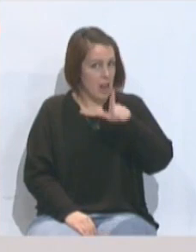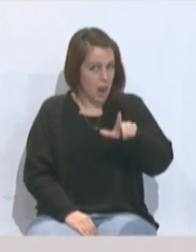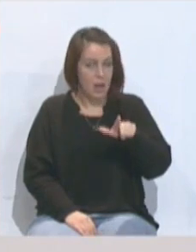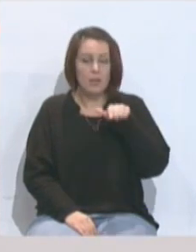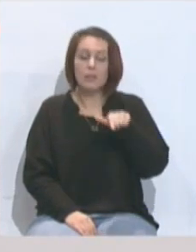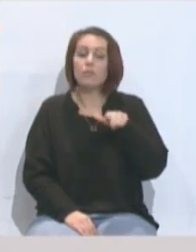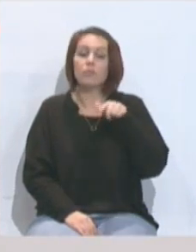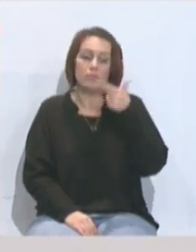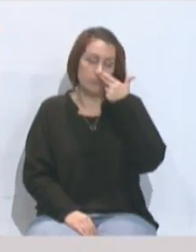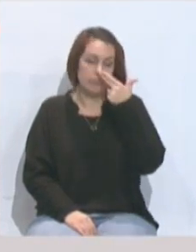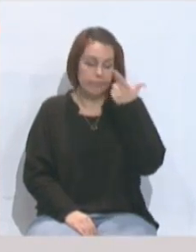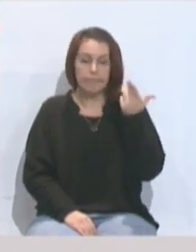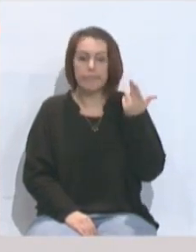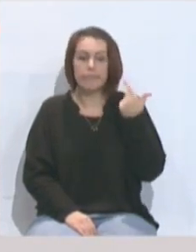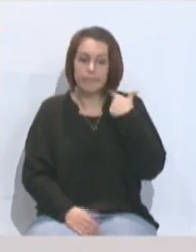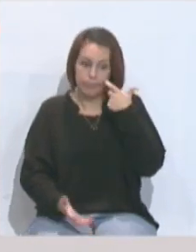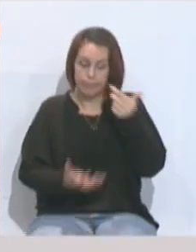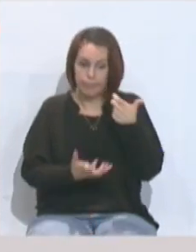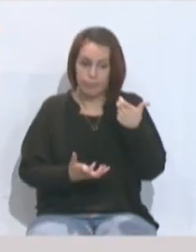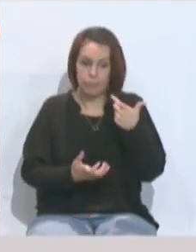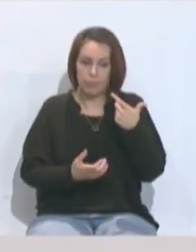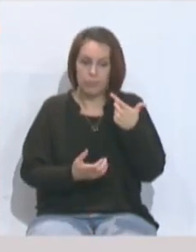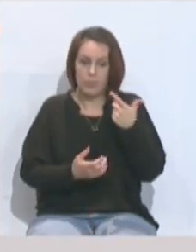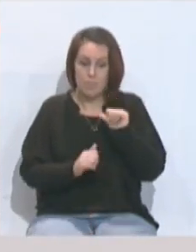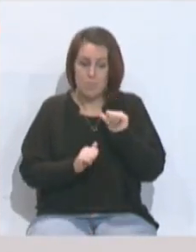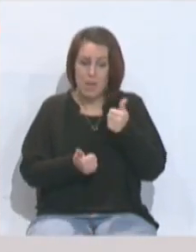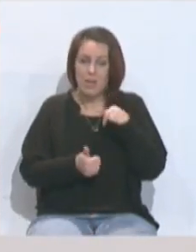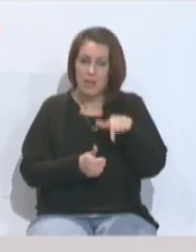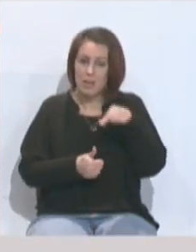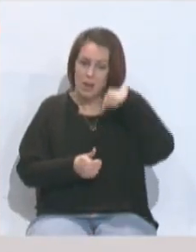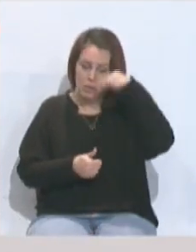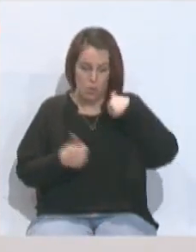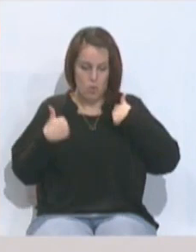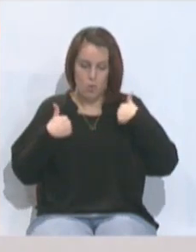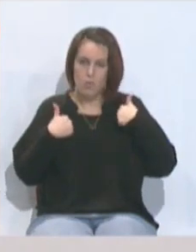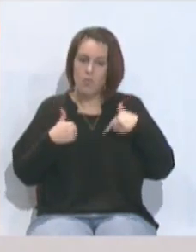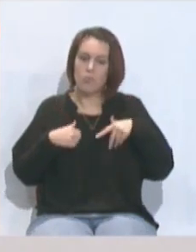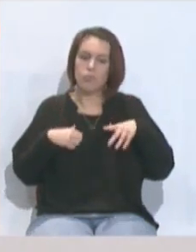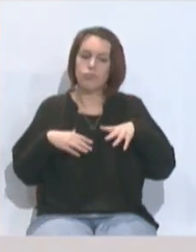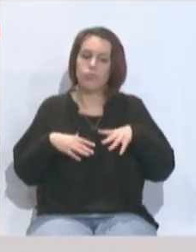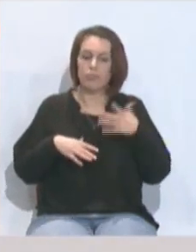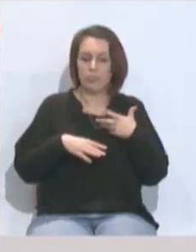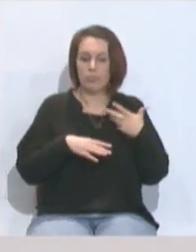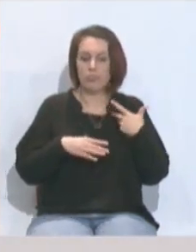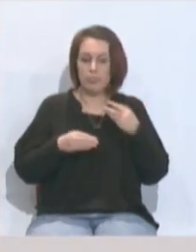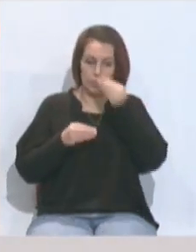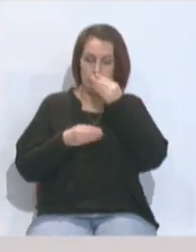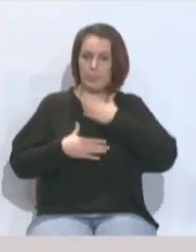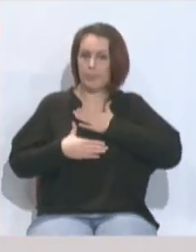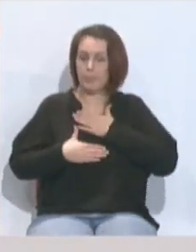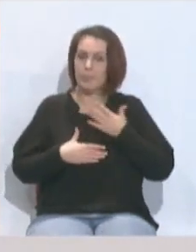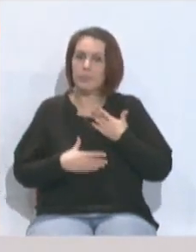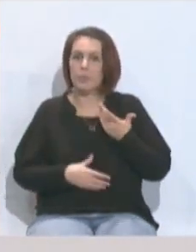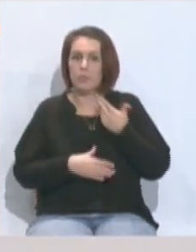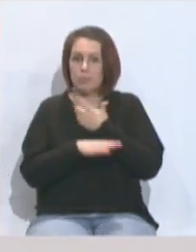Y este interés se ha demostrado desde el minuto 1 que este rector tomó posesión del cargo. Lo que sí